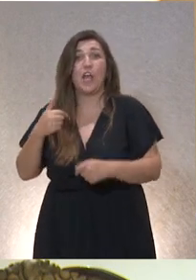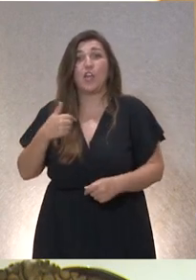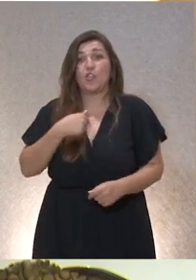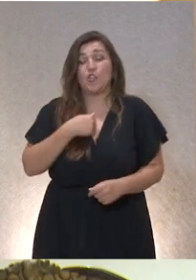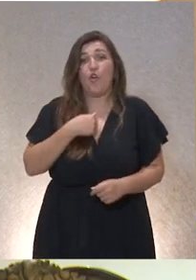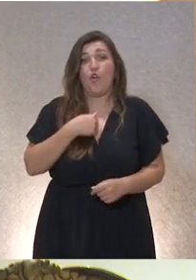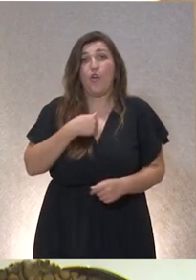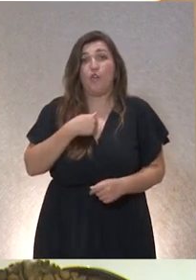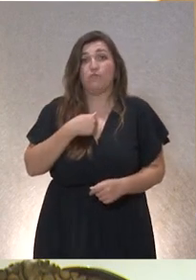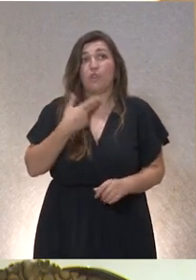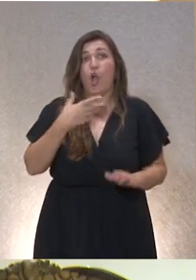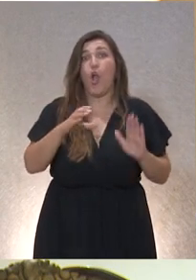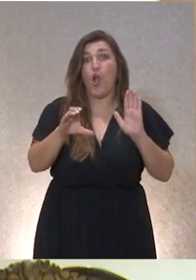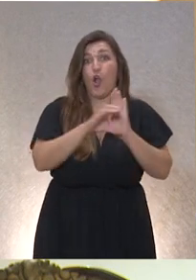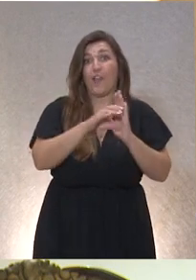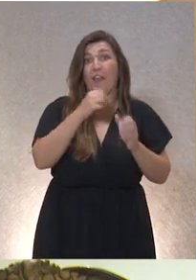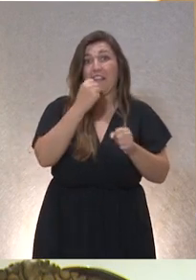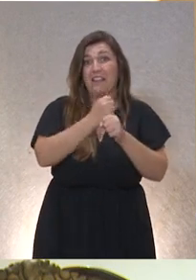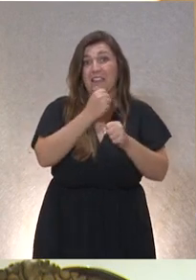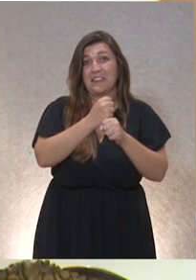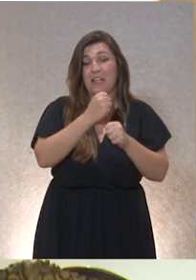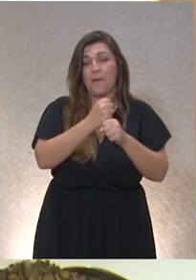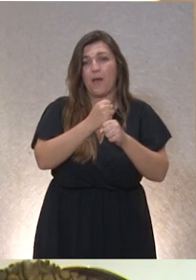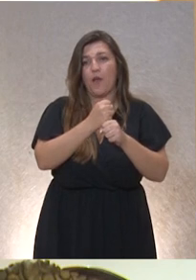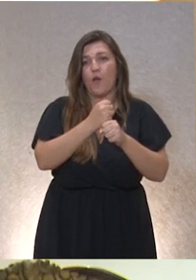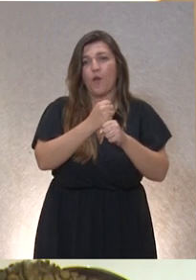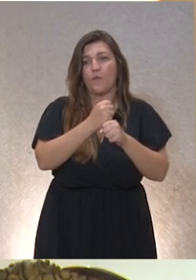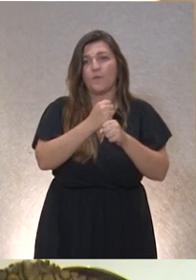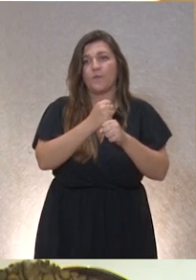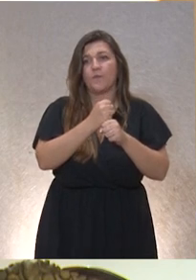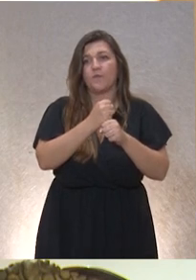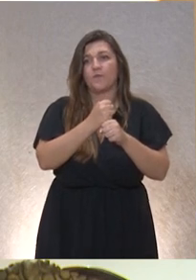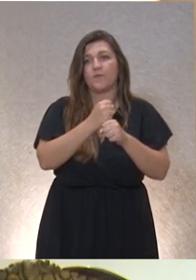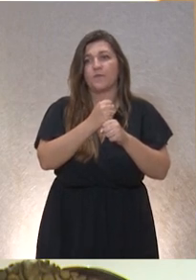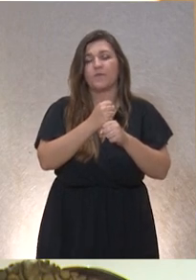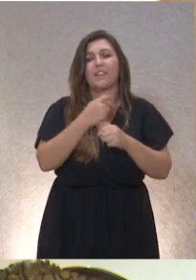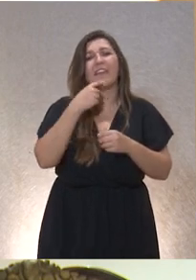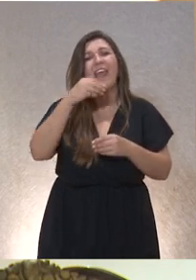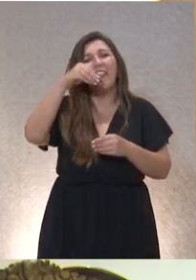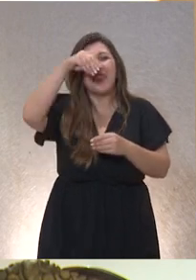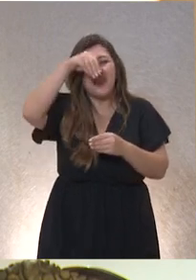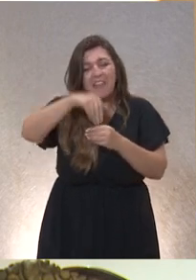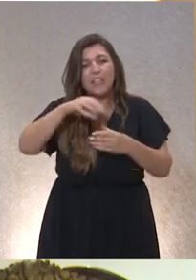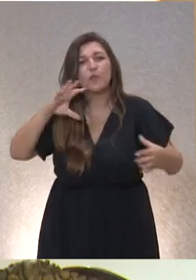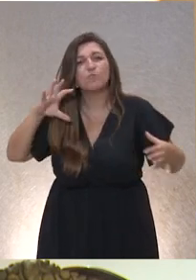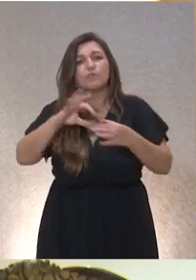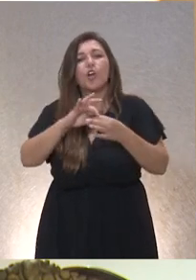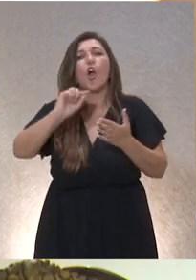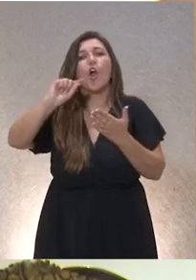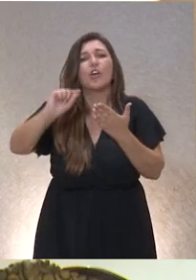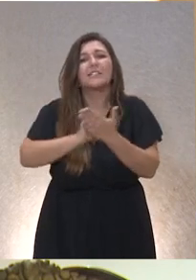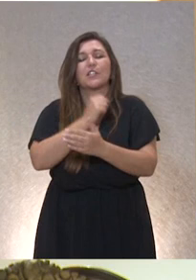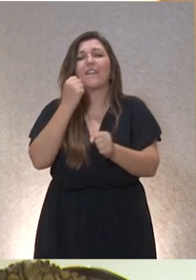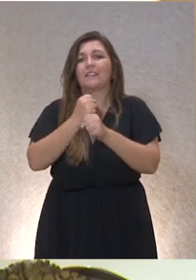ocasiones que el código deontológico el libro de estilo del medio se grape al contrato laboral incluso que su